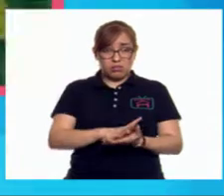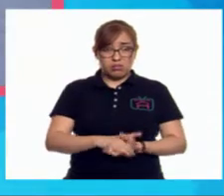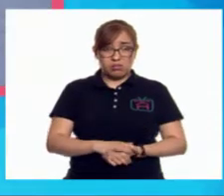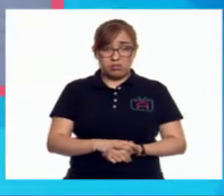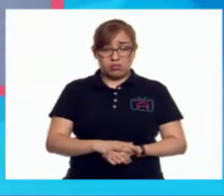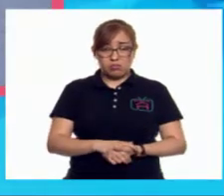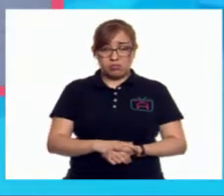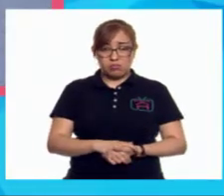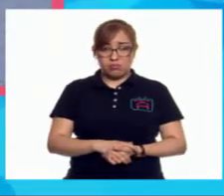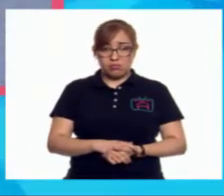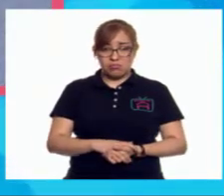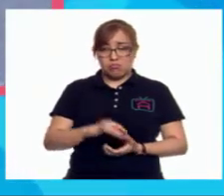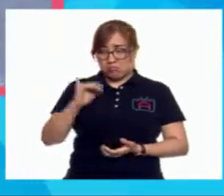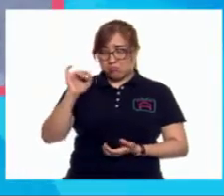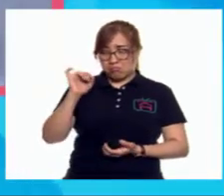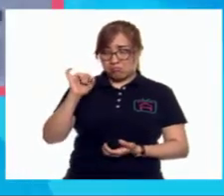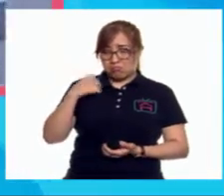¿Sí?